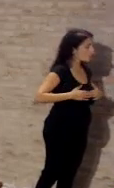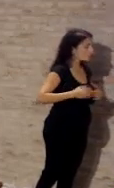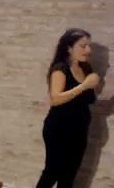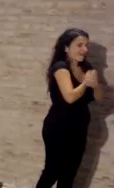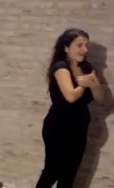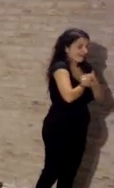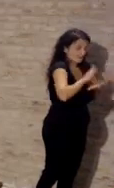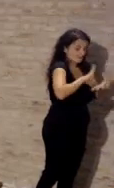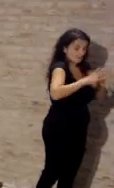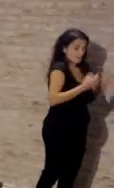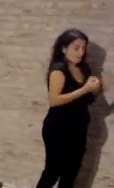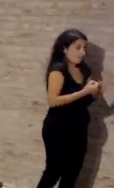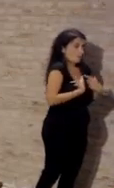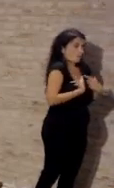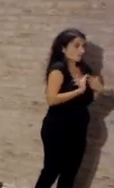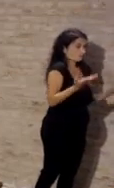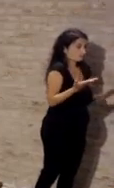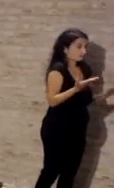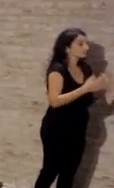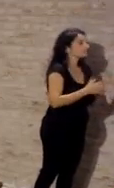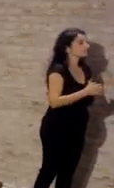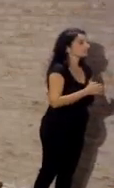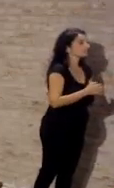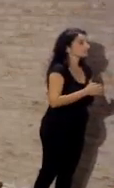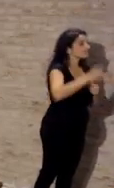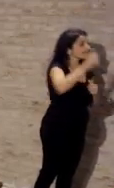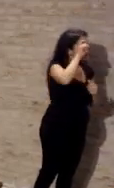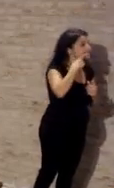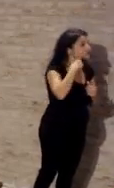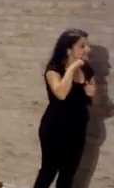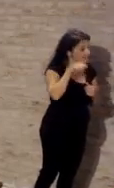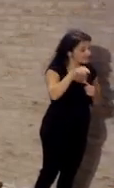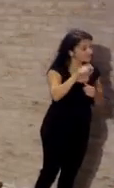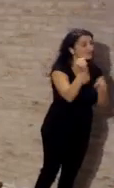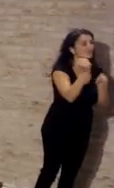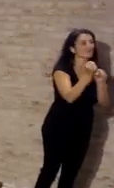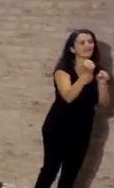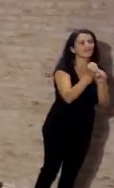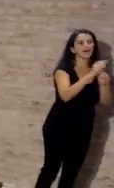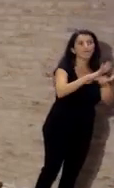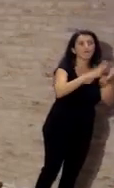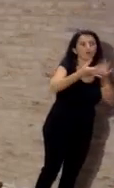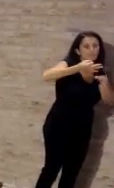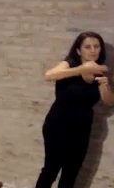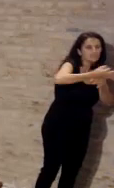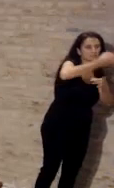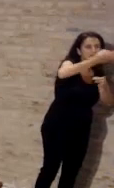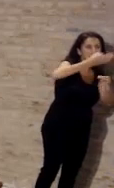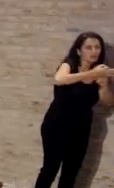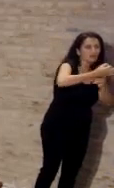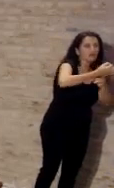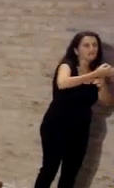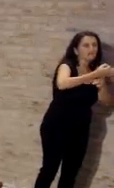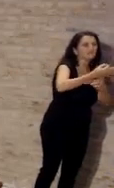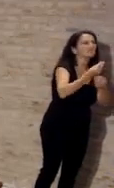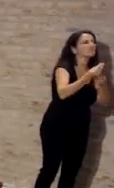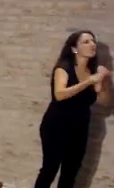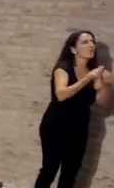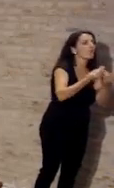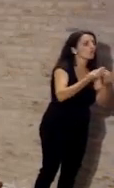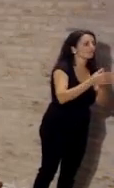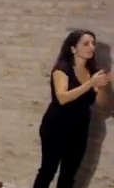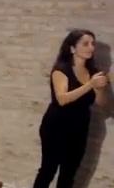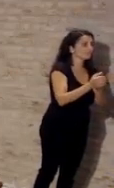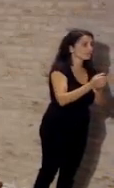la esi tiene una forma de enseñar que dice que